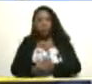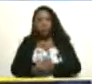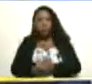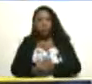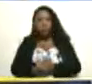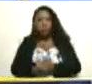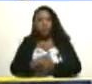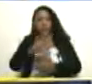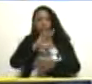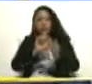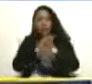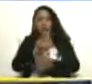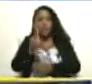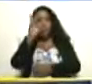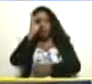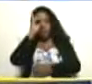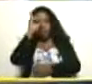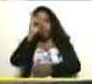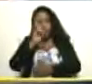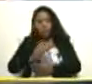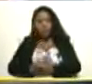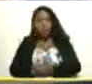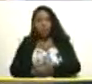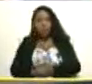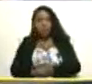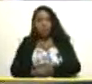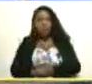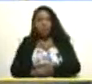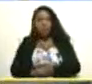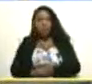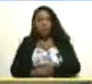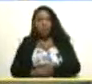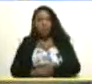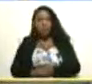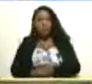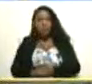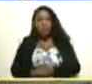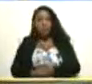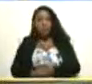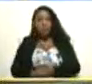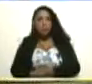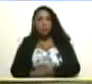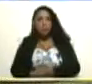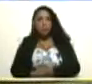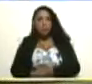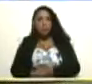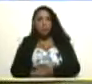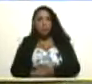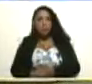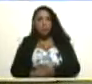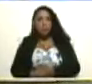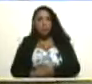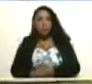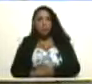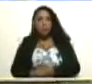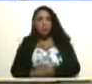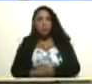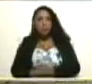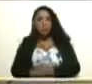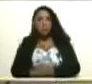Vicepresidenta ejecutiva, doctora Delcy Rodríguez Gómez.